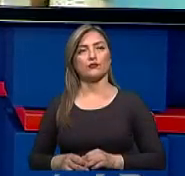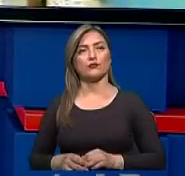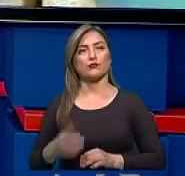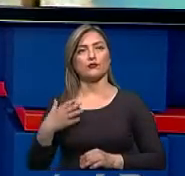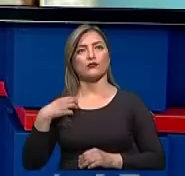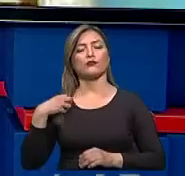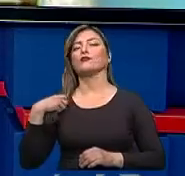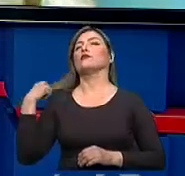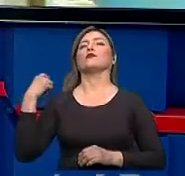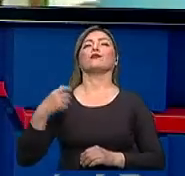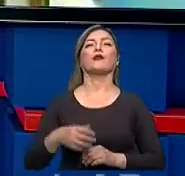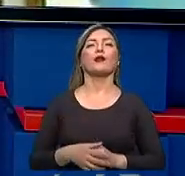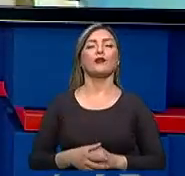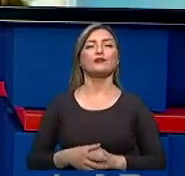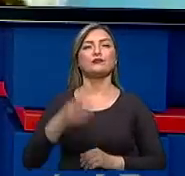multados.